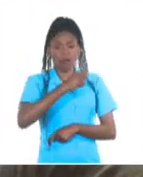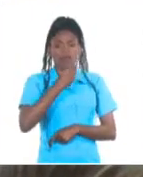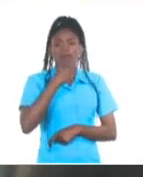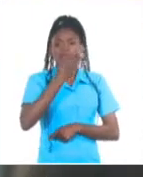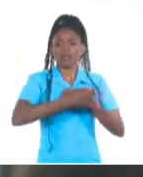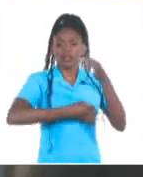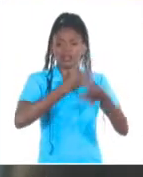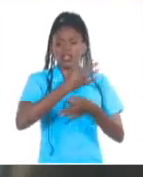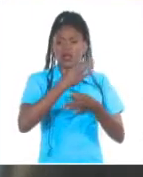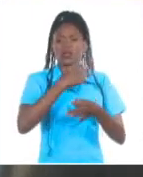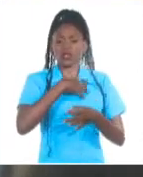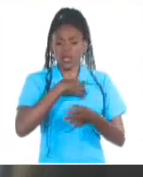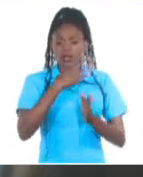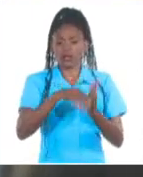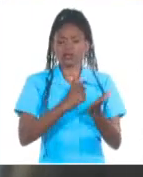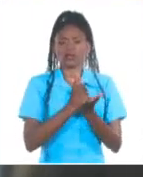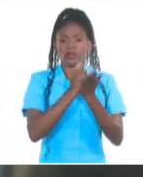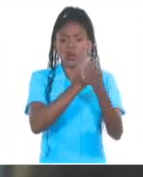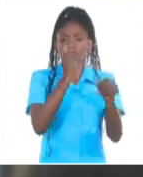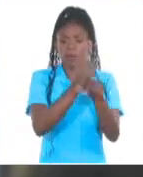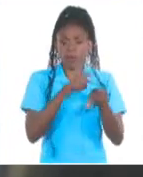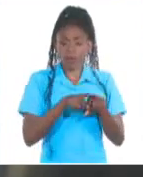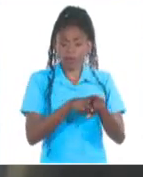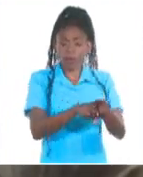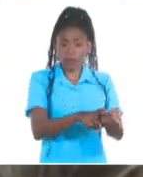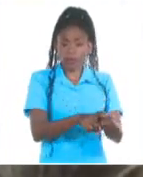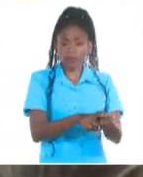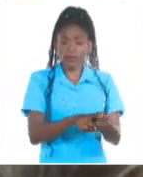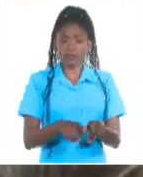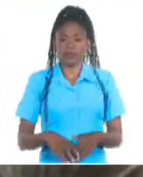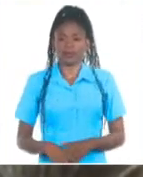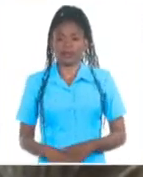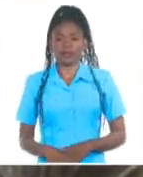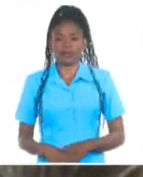su disposición a trabajar de conjunto con sus homólogos cubanos.